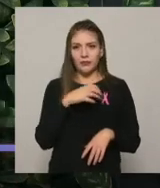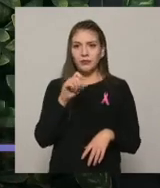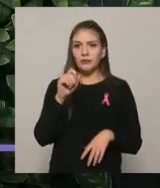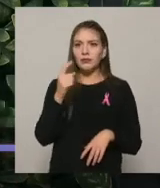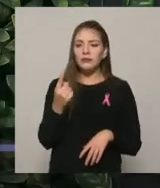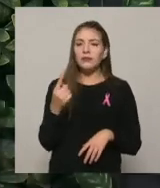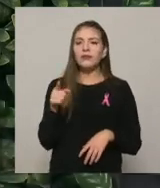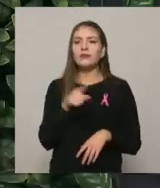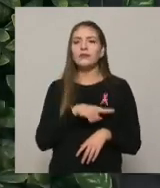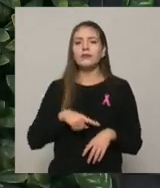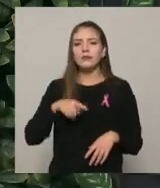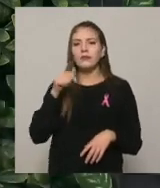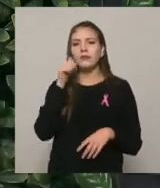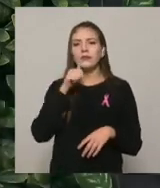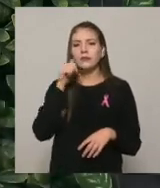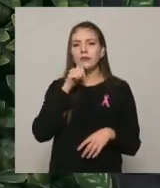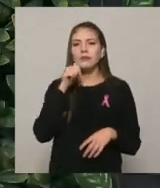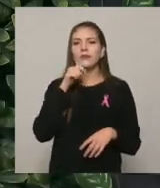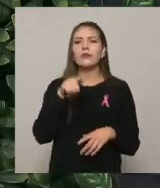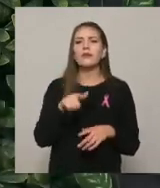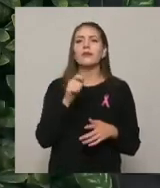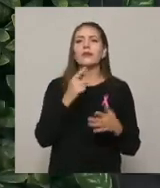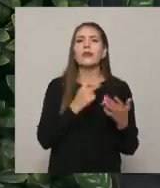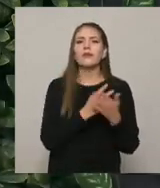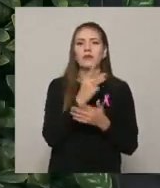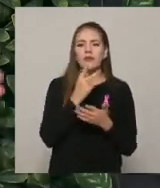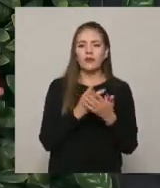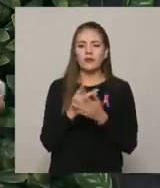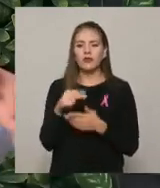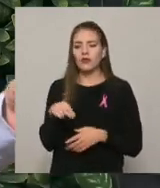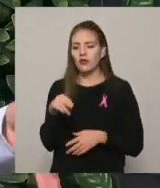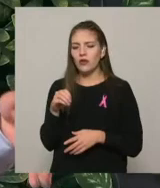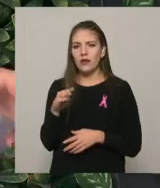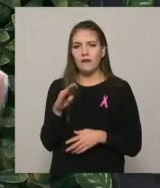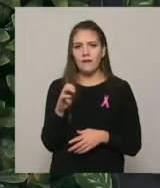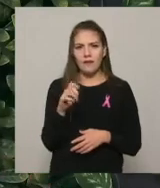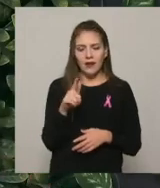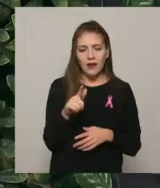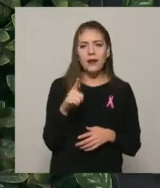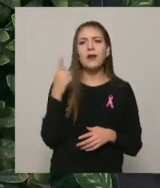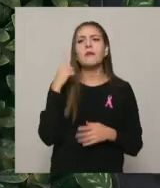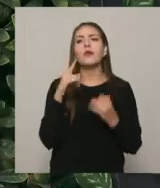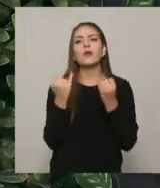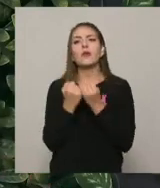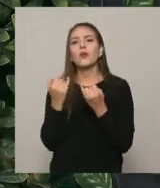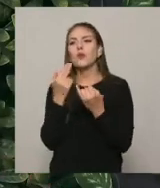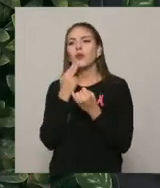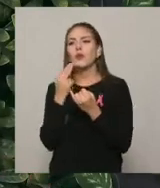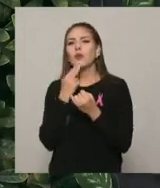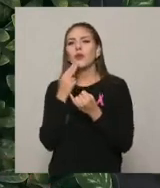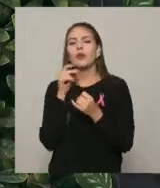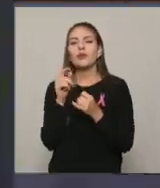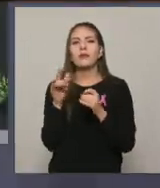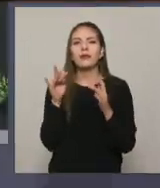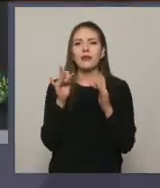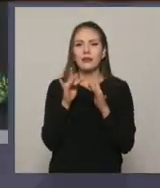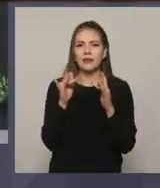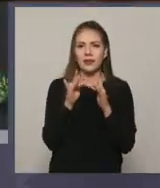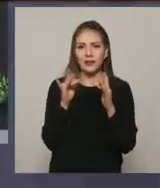dando un seguimiento muy puntual a los premios Nobel, pero utilizando en redes sociales, bueno, las